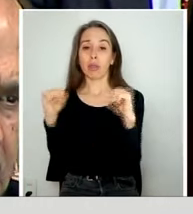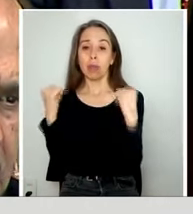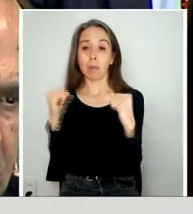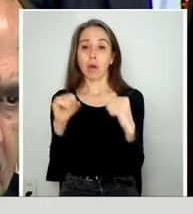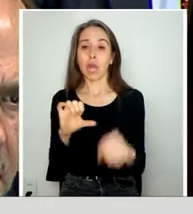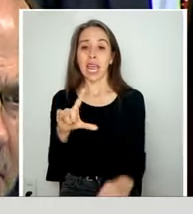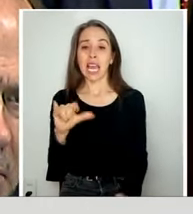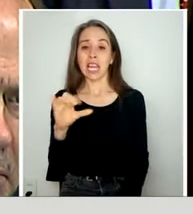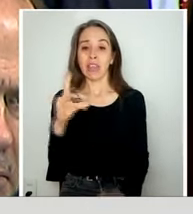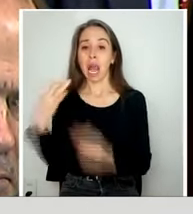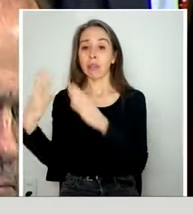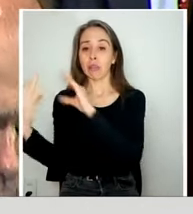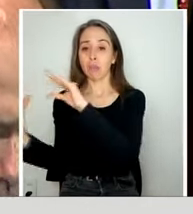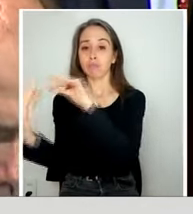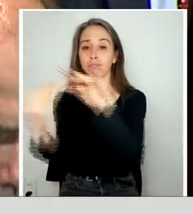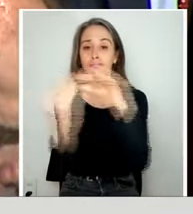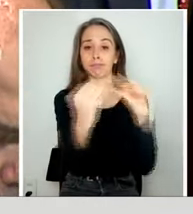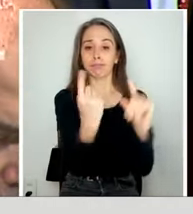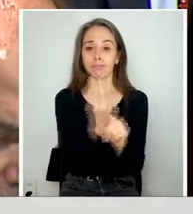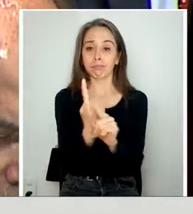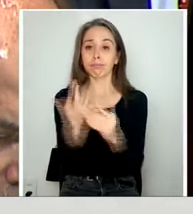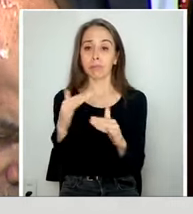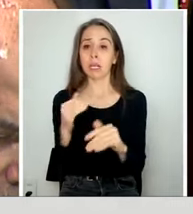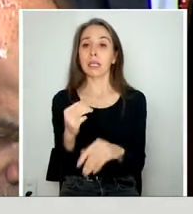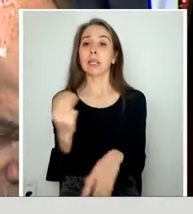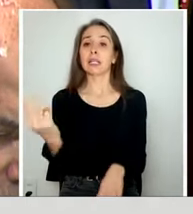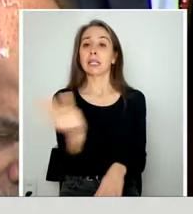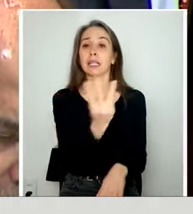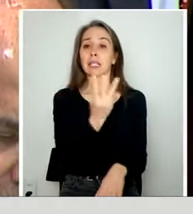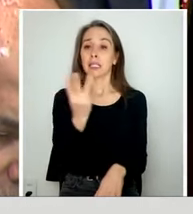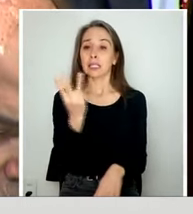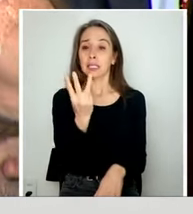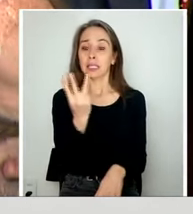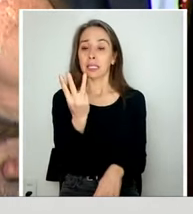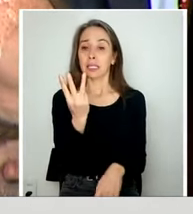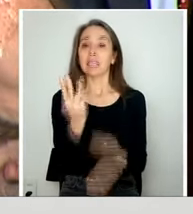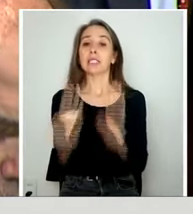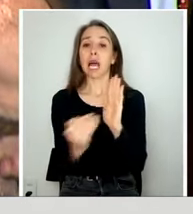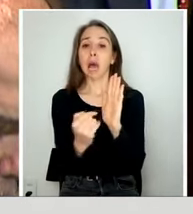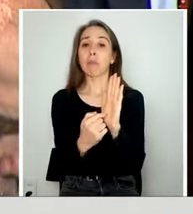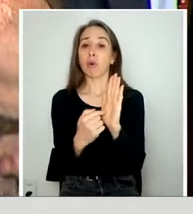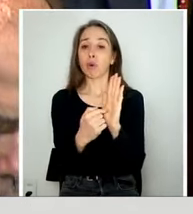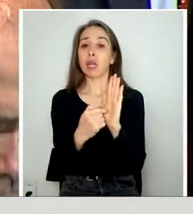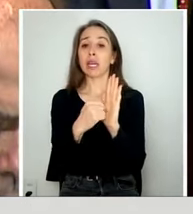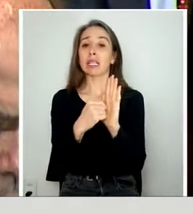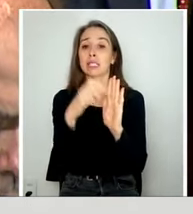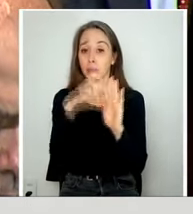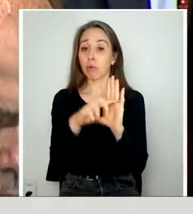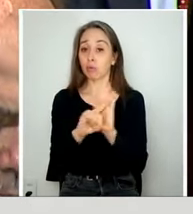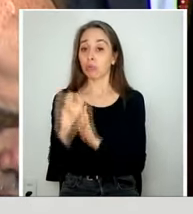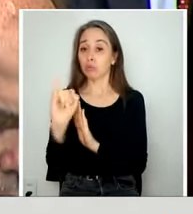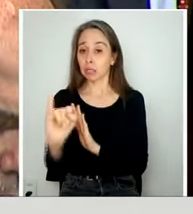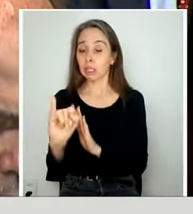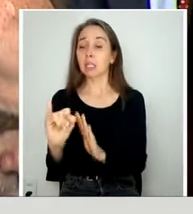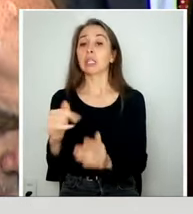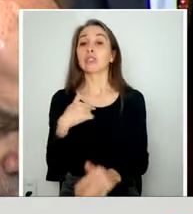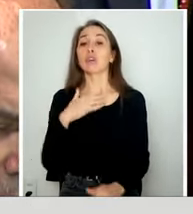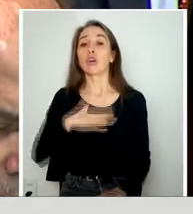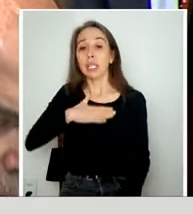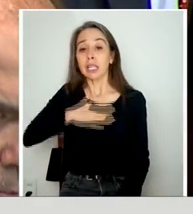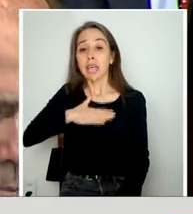y también están los tres acompañando esta iniciativa pero lo que quiero señalar es que